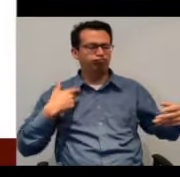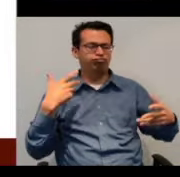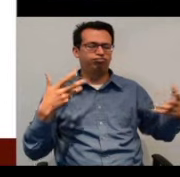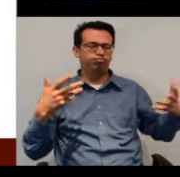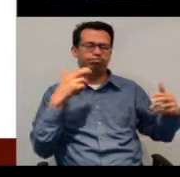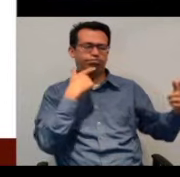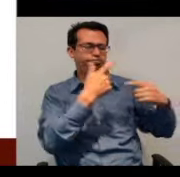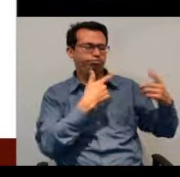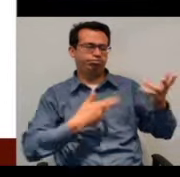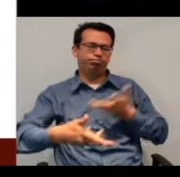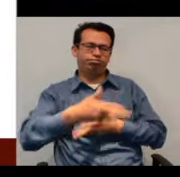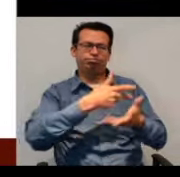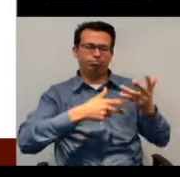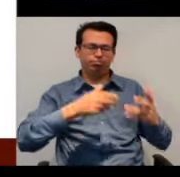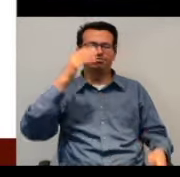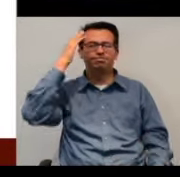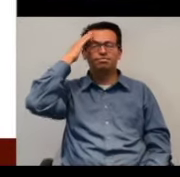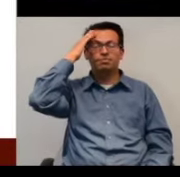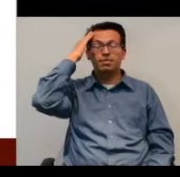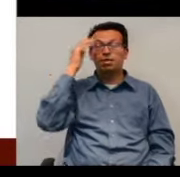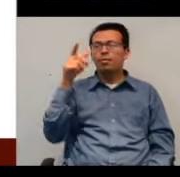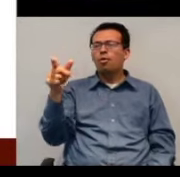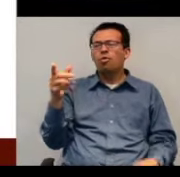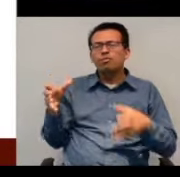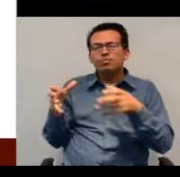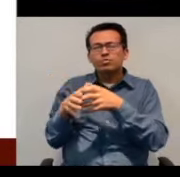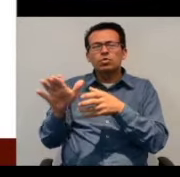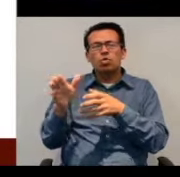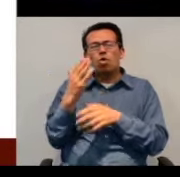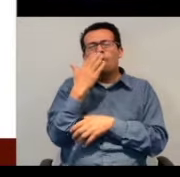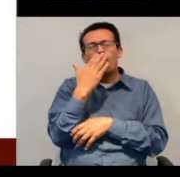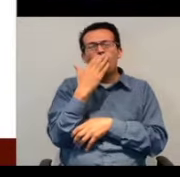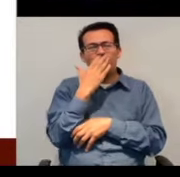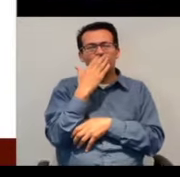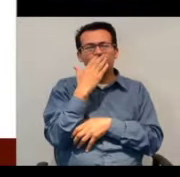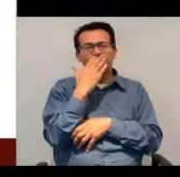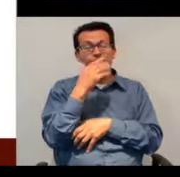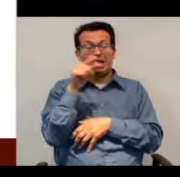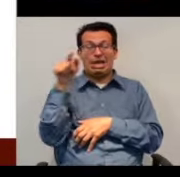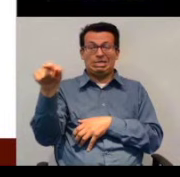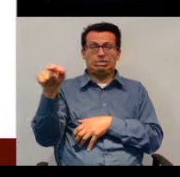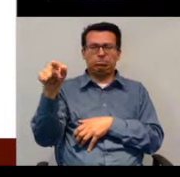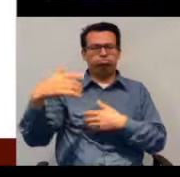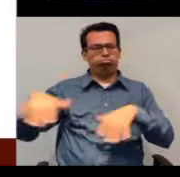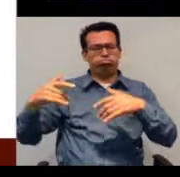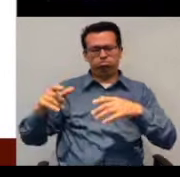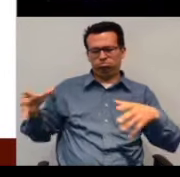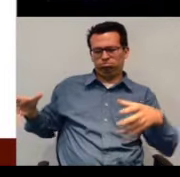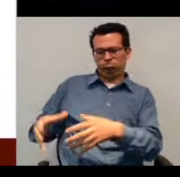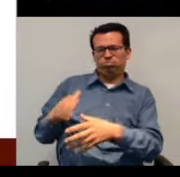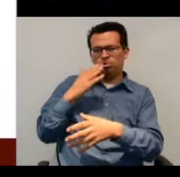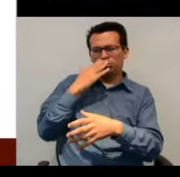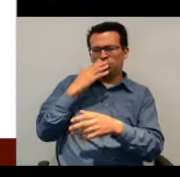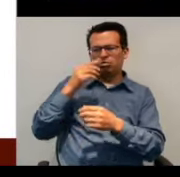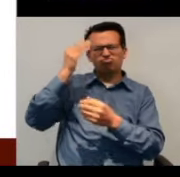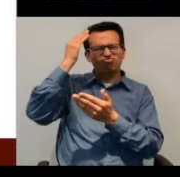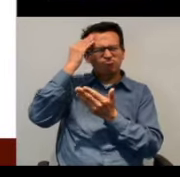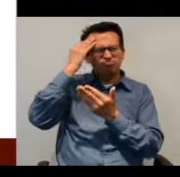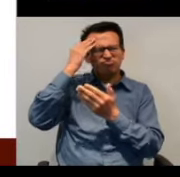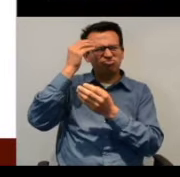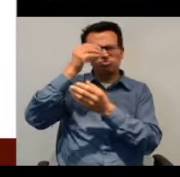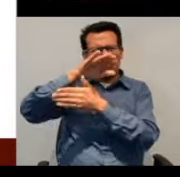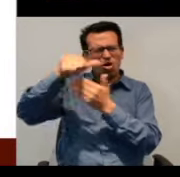es igualmente importante y valioso como el saber propio de las tradiciones occidentales. Si no tenemos